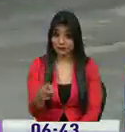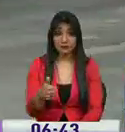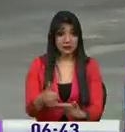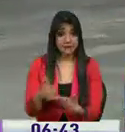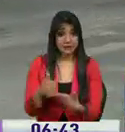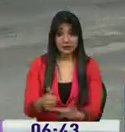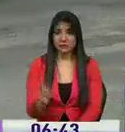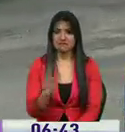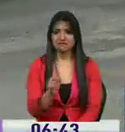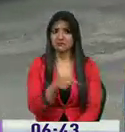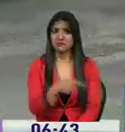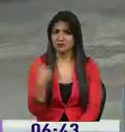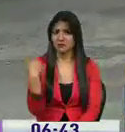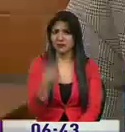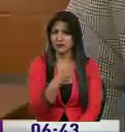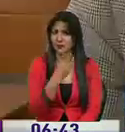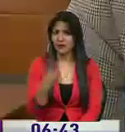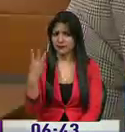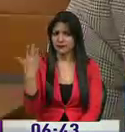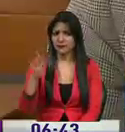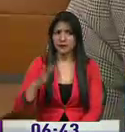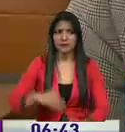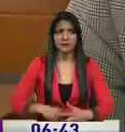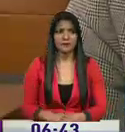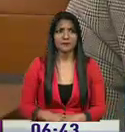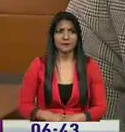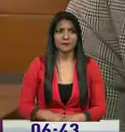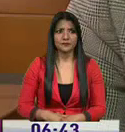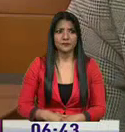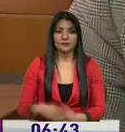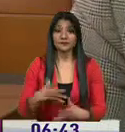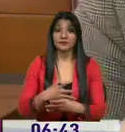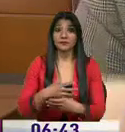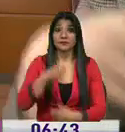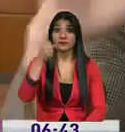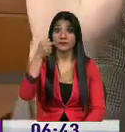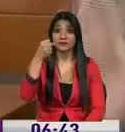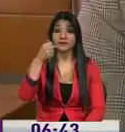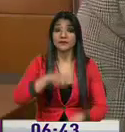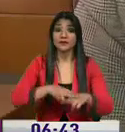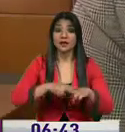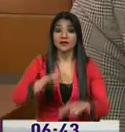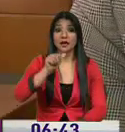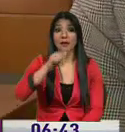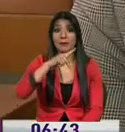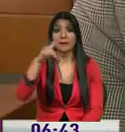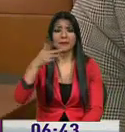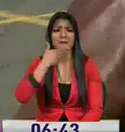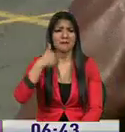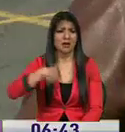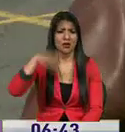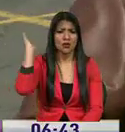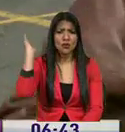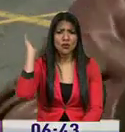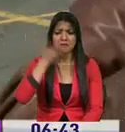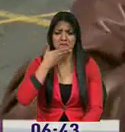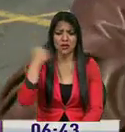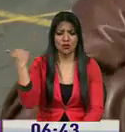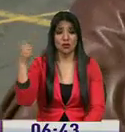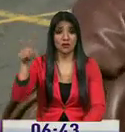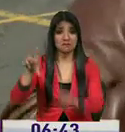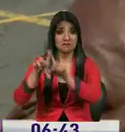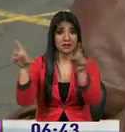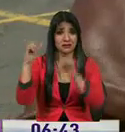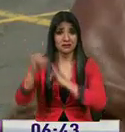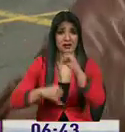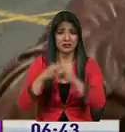incluso ellos cuentan con una. Fedotaxi APP es mejor que cualquier otra extranjera, mejor. Nosotros tenemos ya